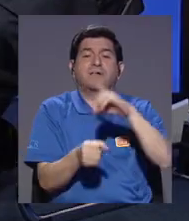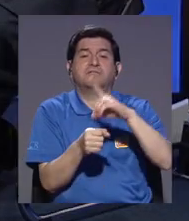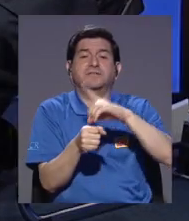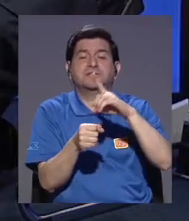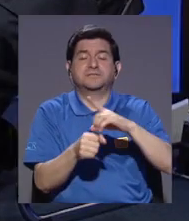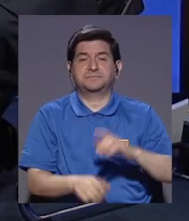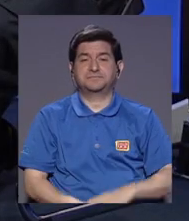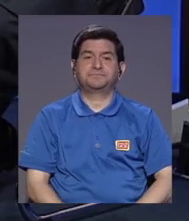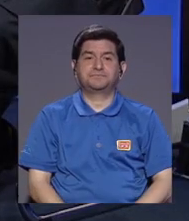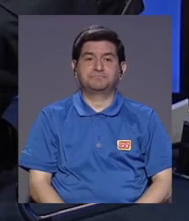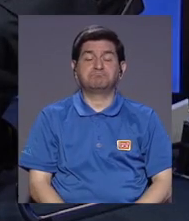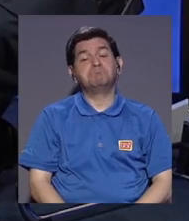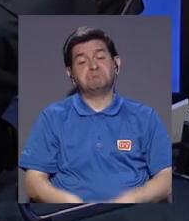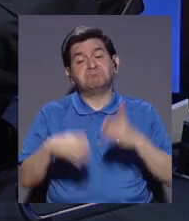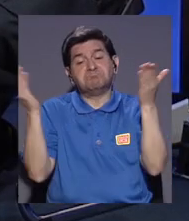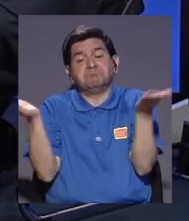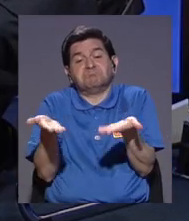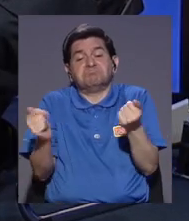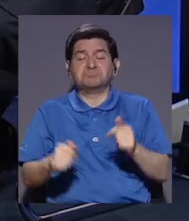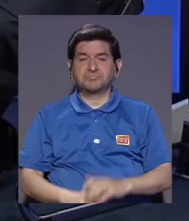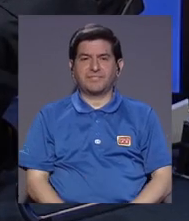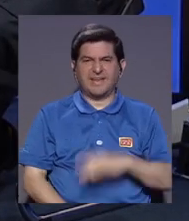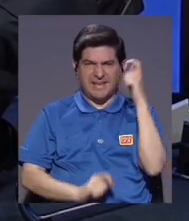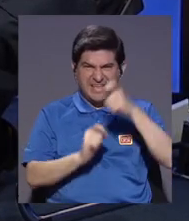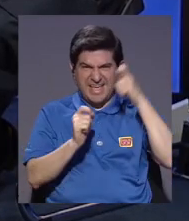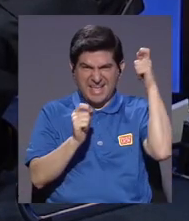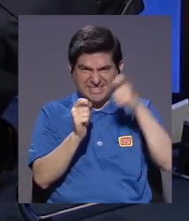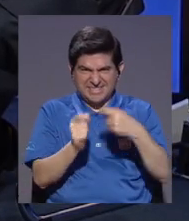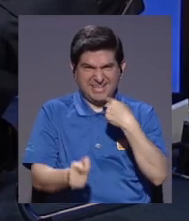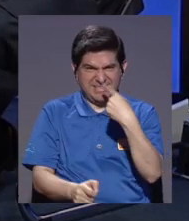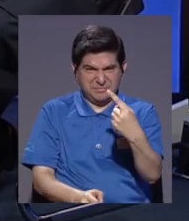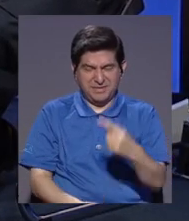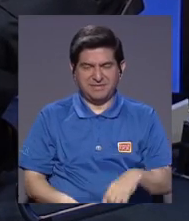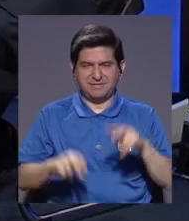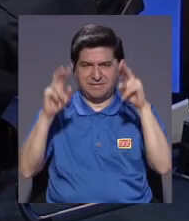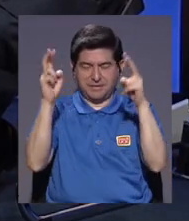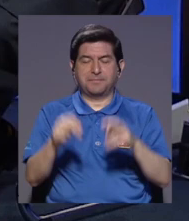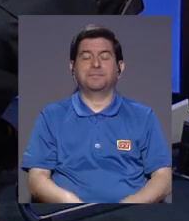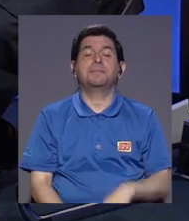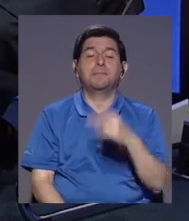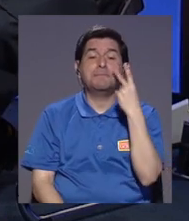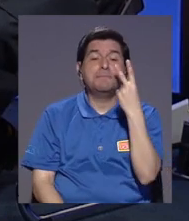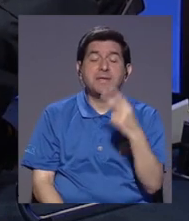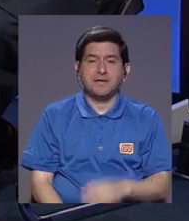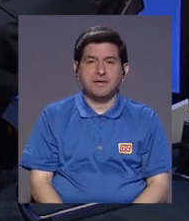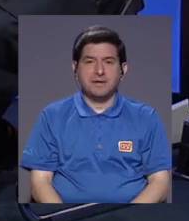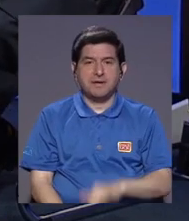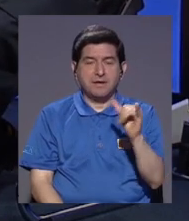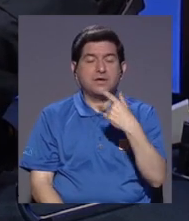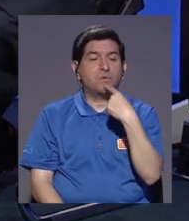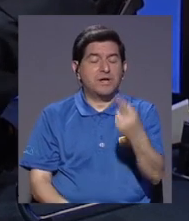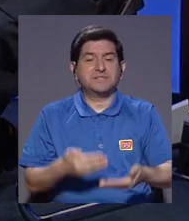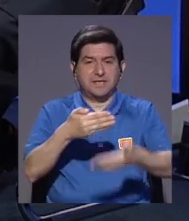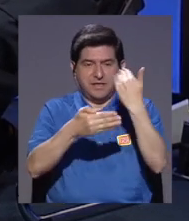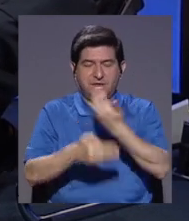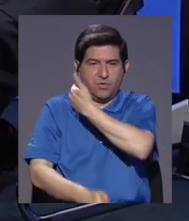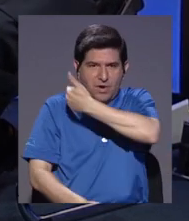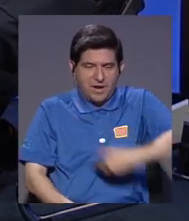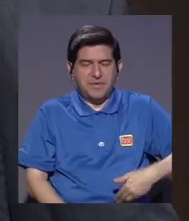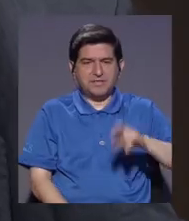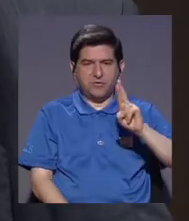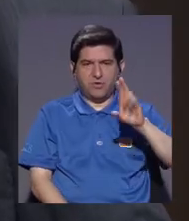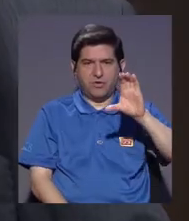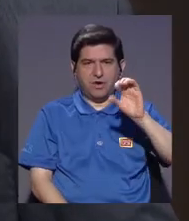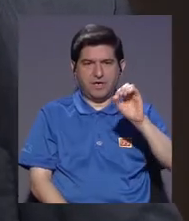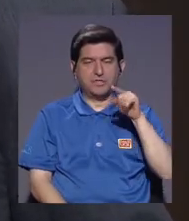fracción los recibimos y exactamente nos dijo esto mire cómo se le dijo al presidente carazo